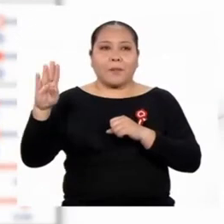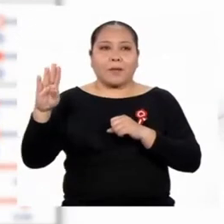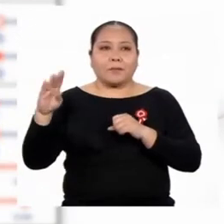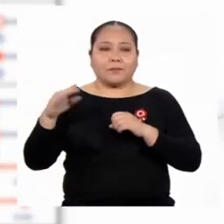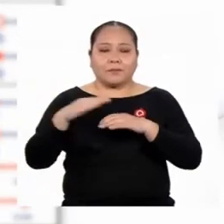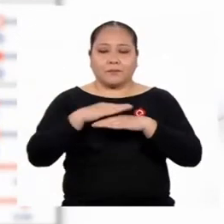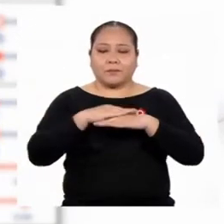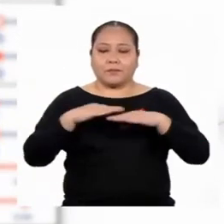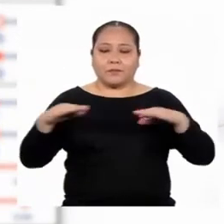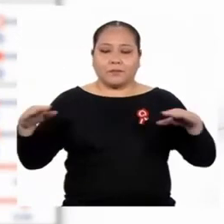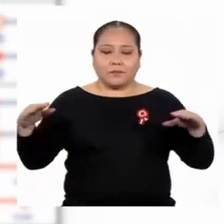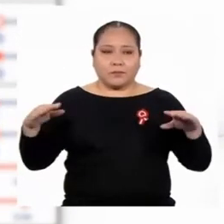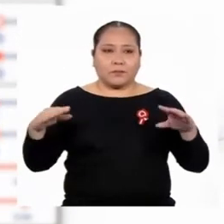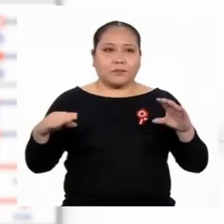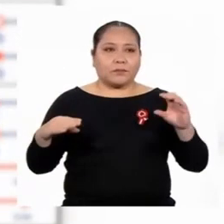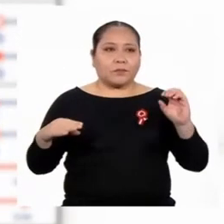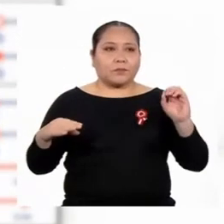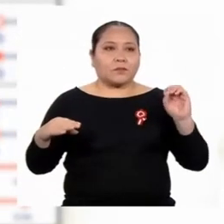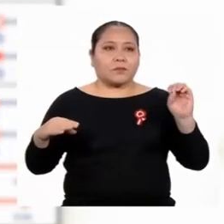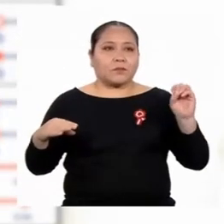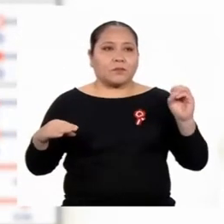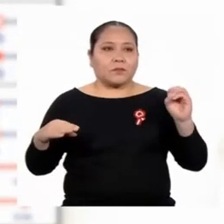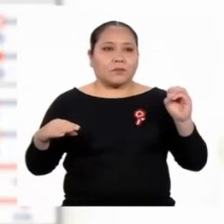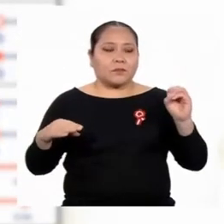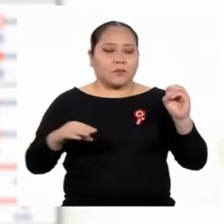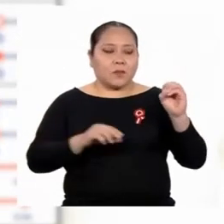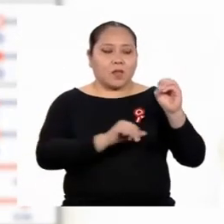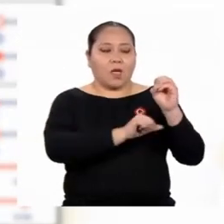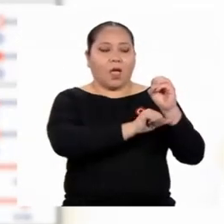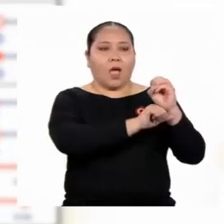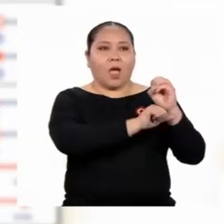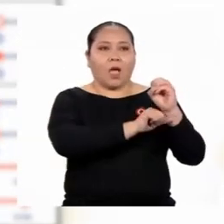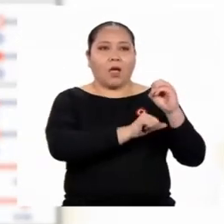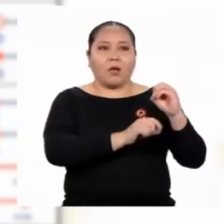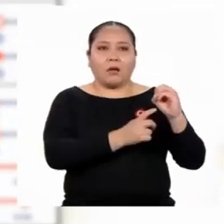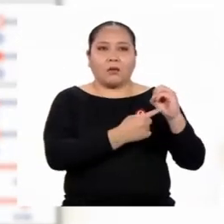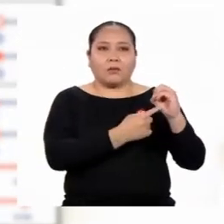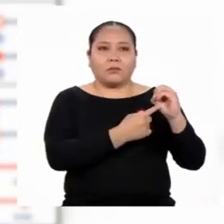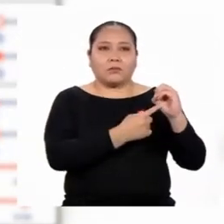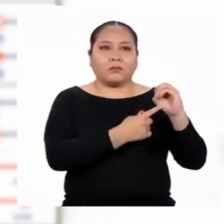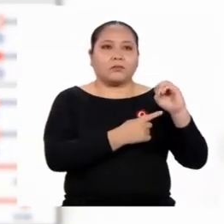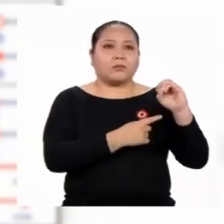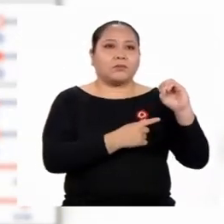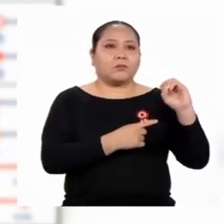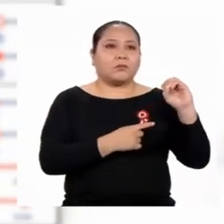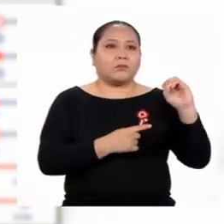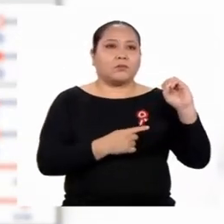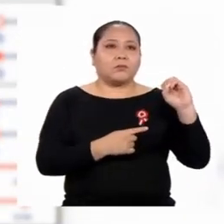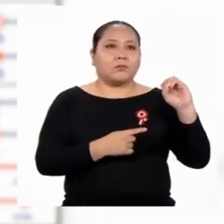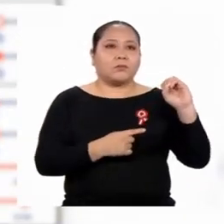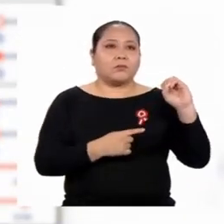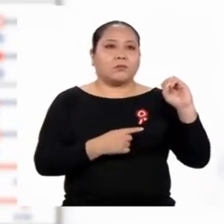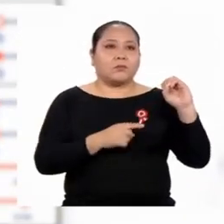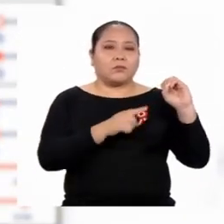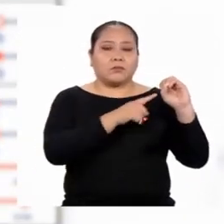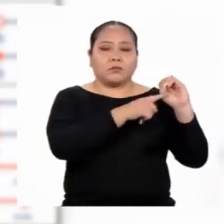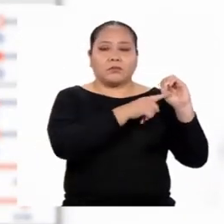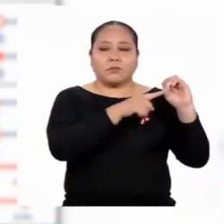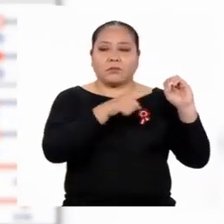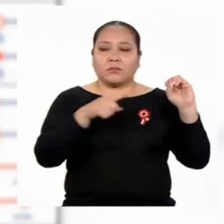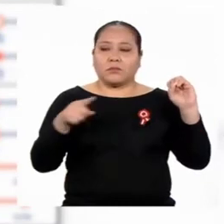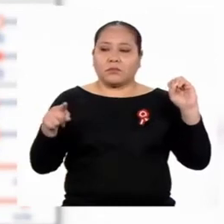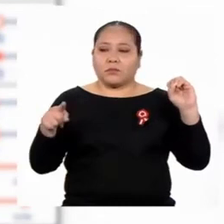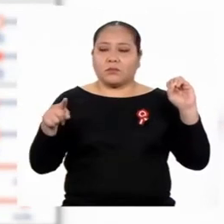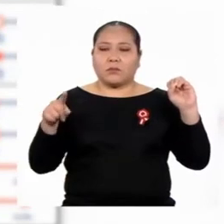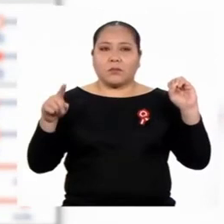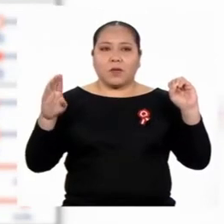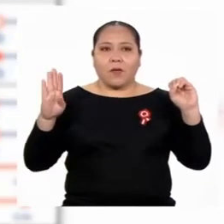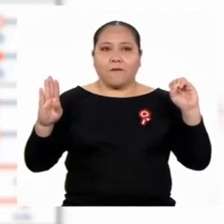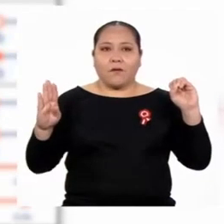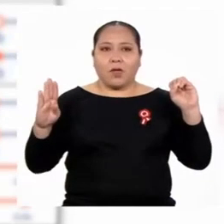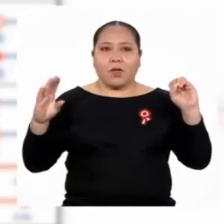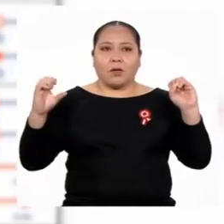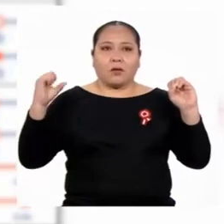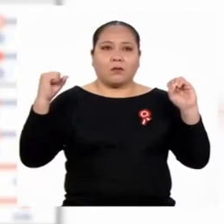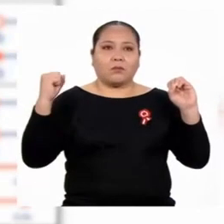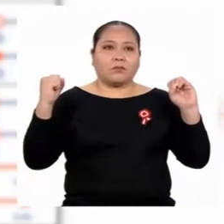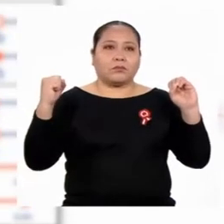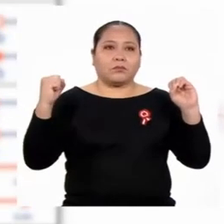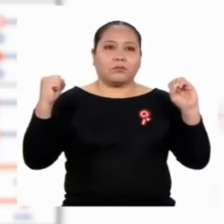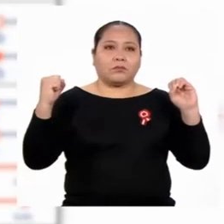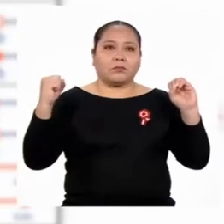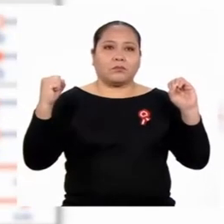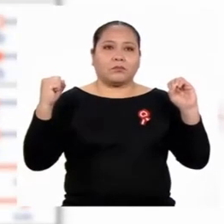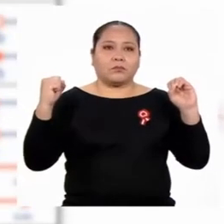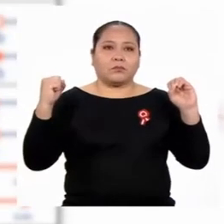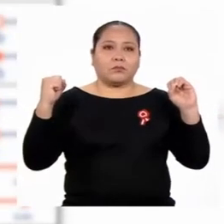se traza un segmento limitado por un círculo pequeño sin pintar en el punto A y